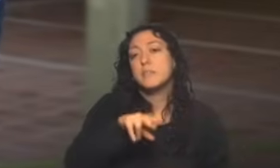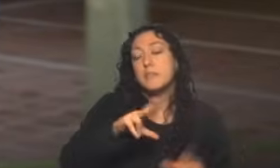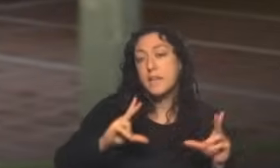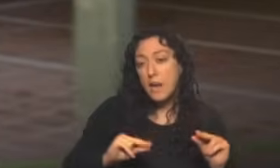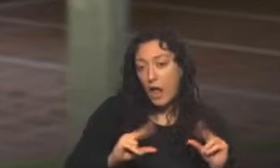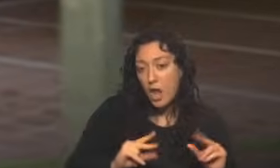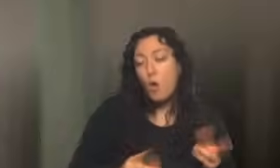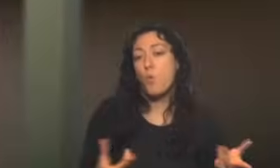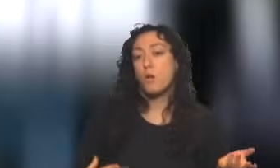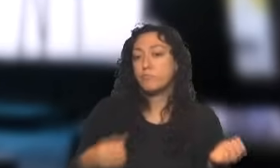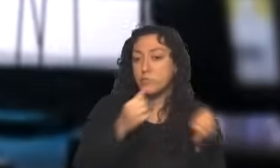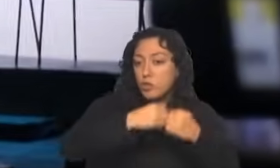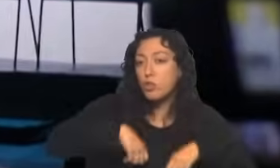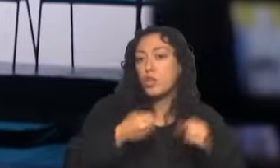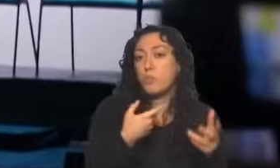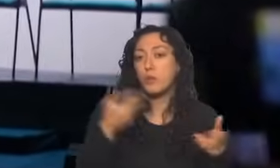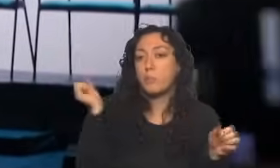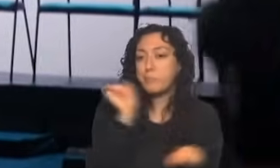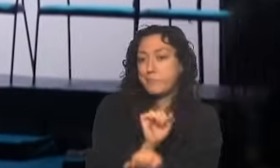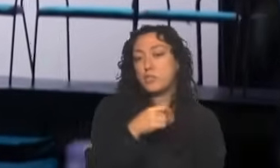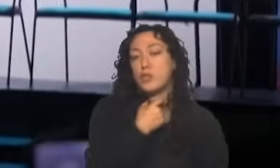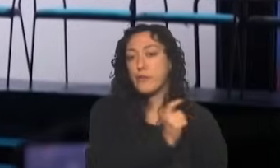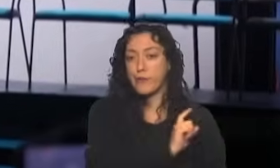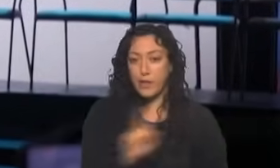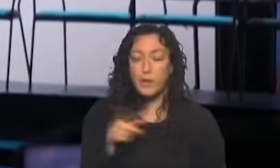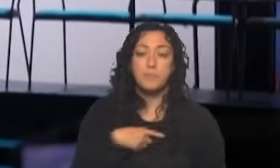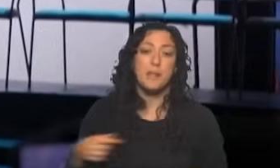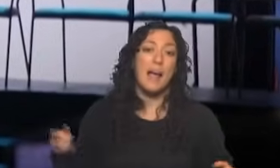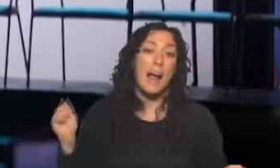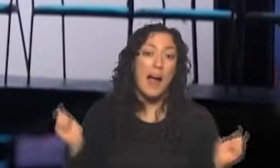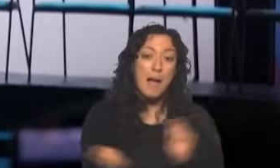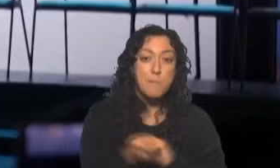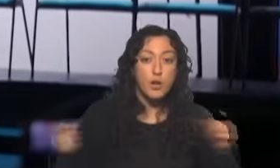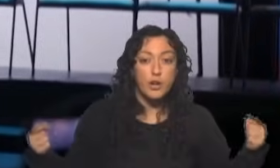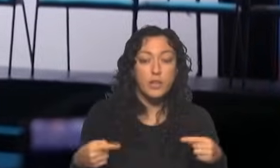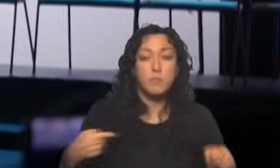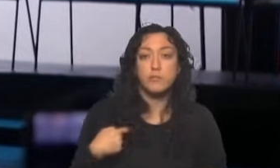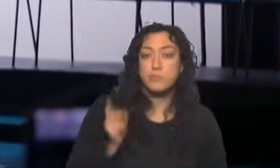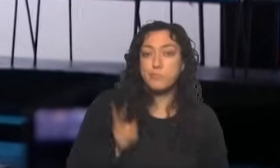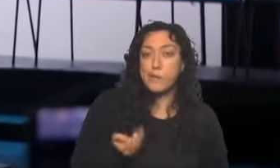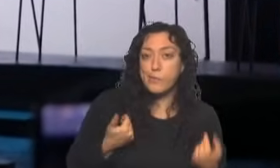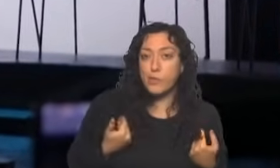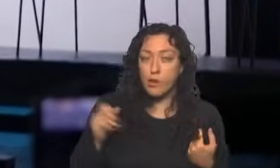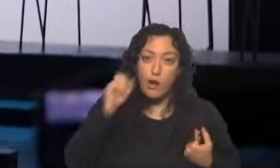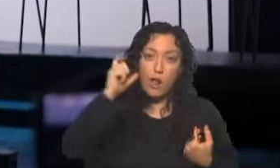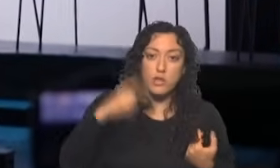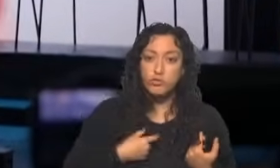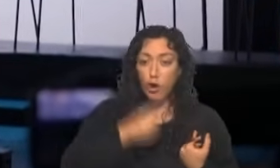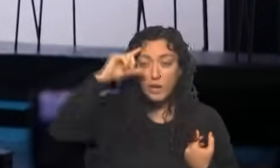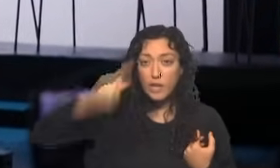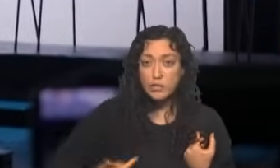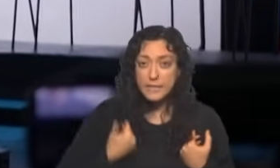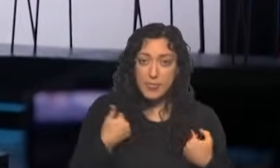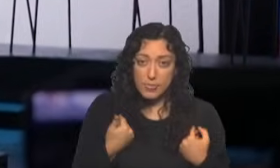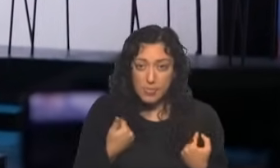prisión. Los enemigos del cambio lograron inhabilitarme, siendo inocente y